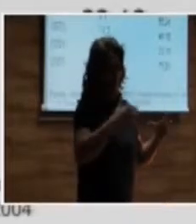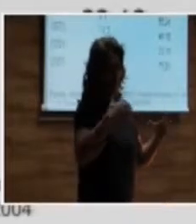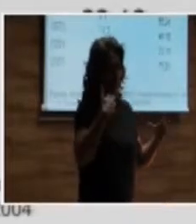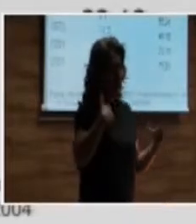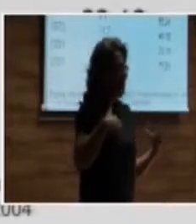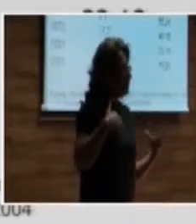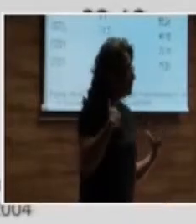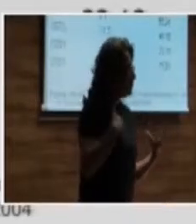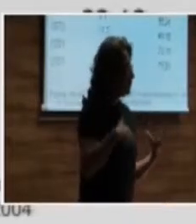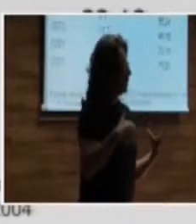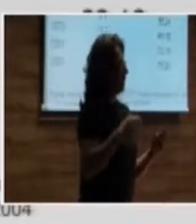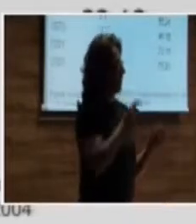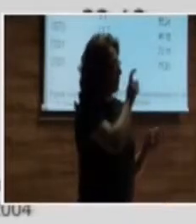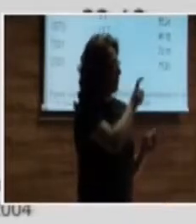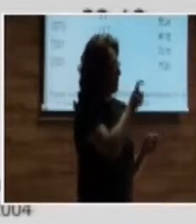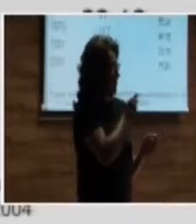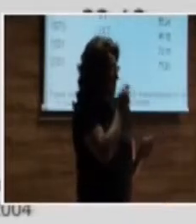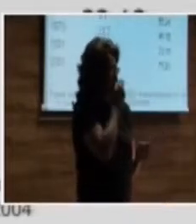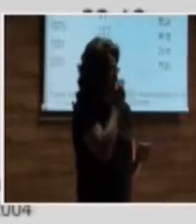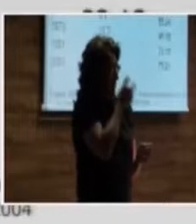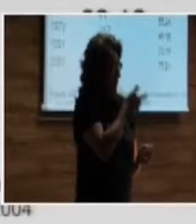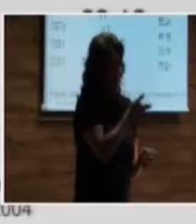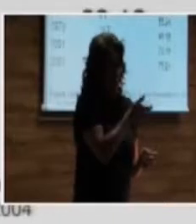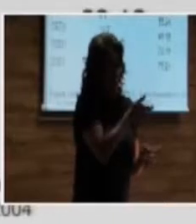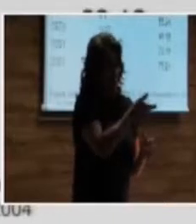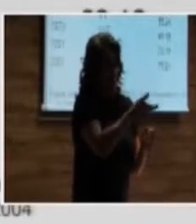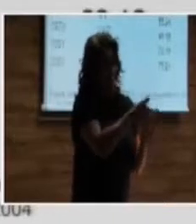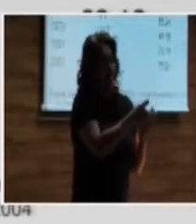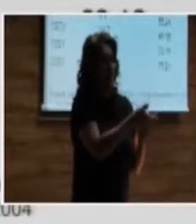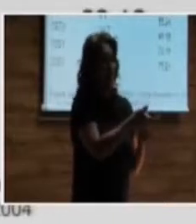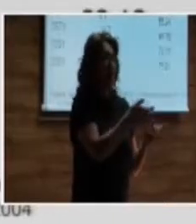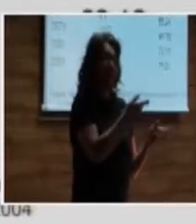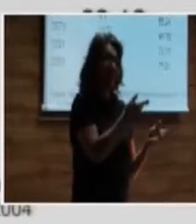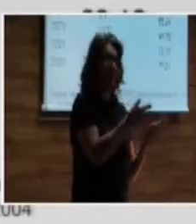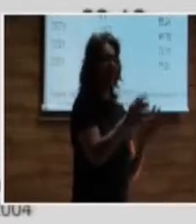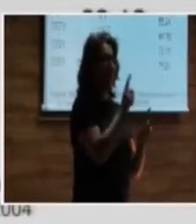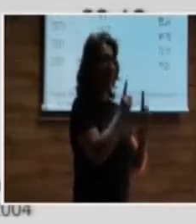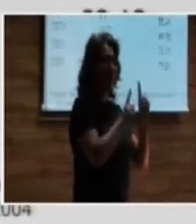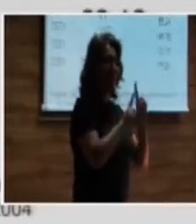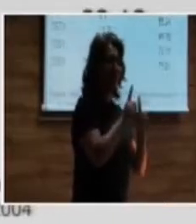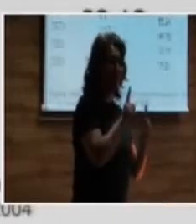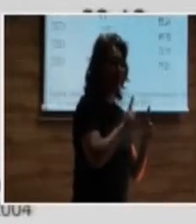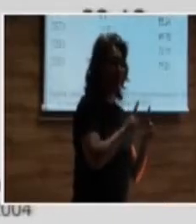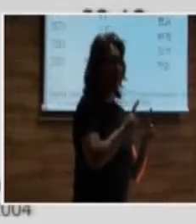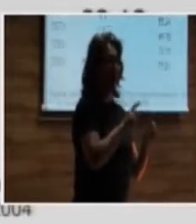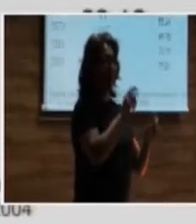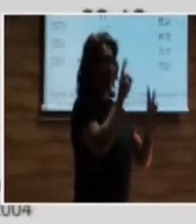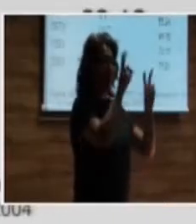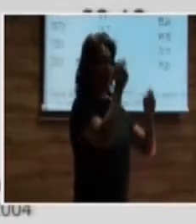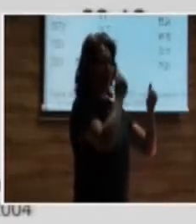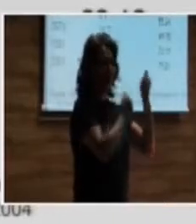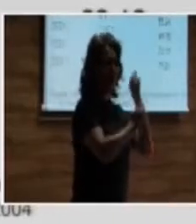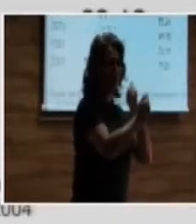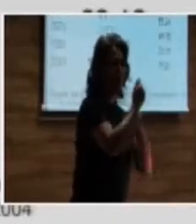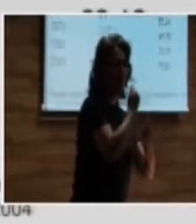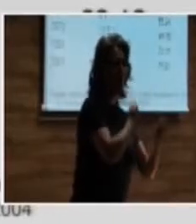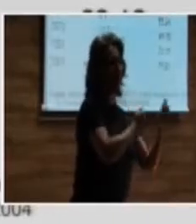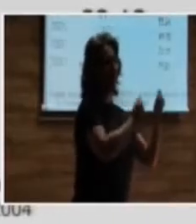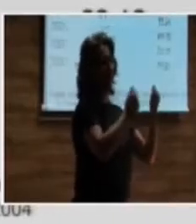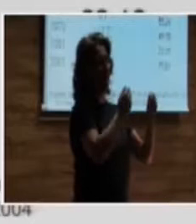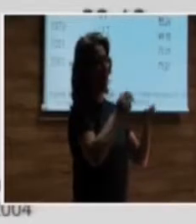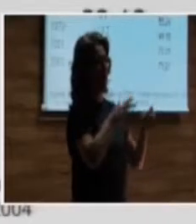muy escaso. Esto tiene con respecto a la economía, a la geopolítica, pero tiene una